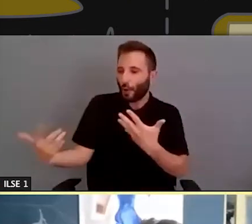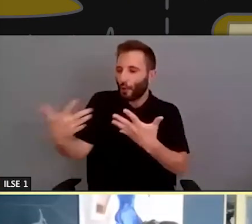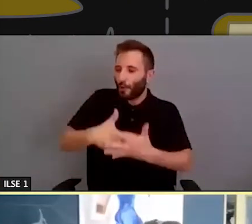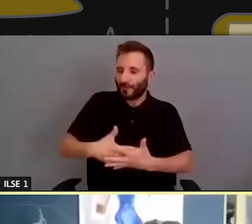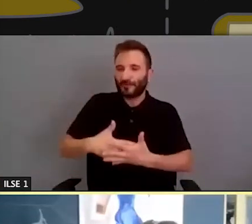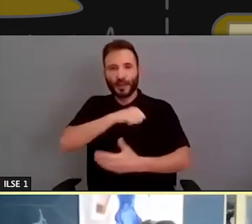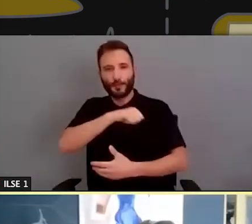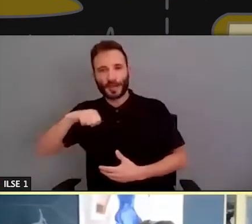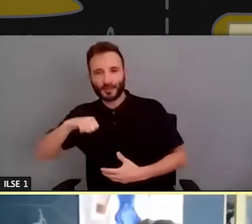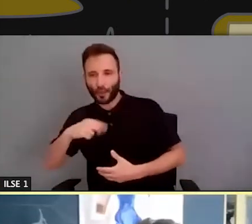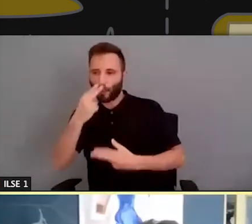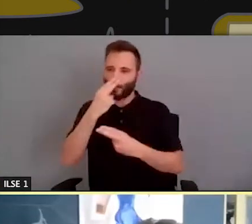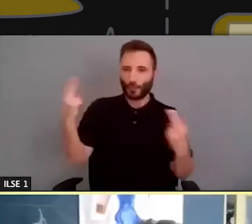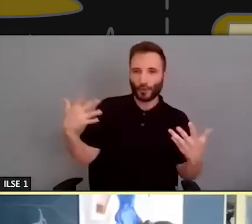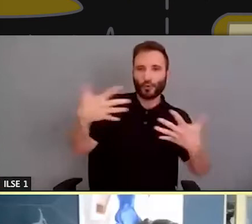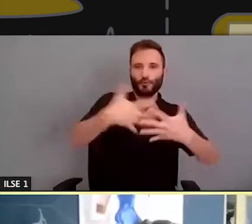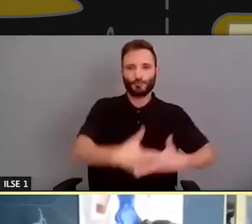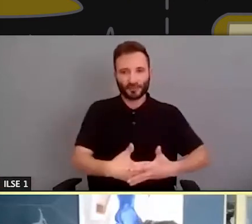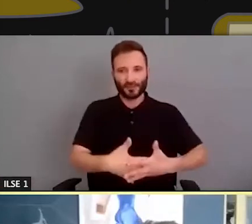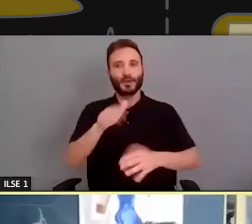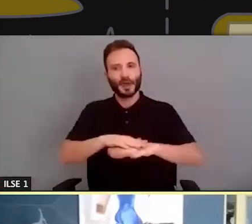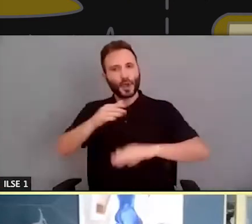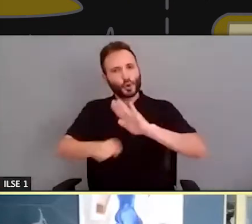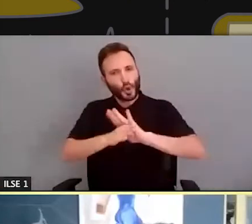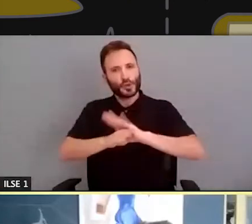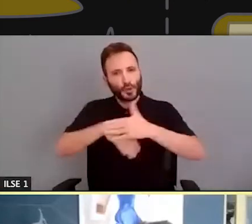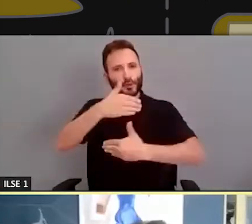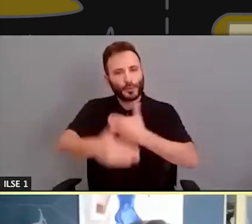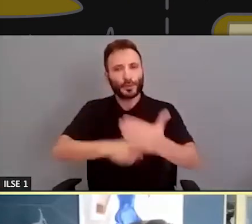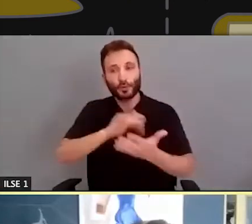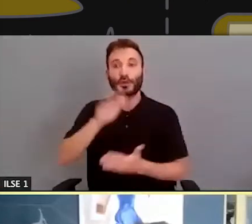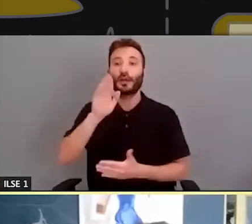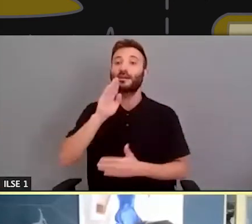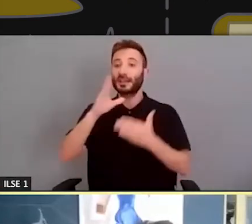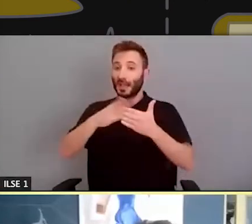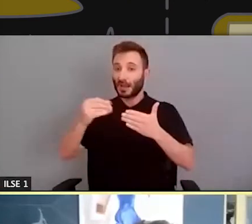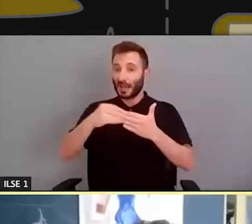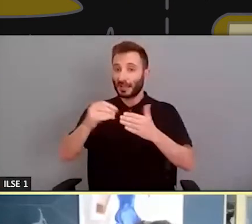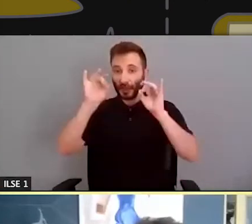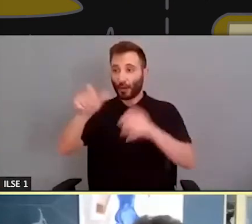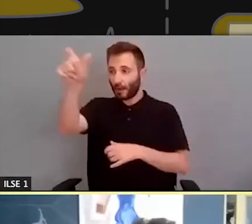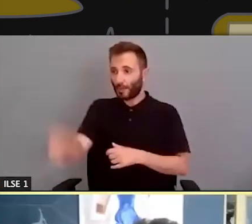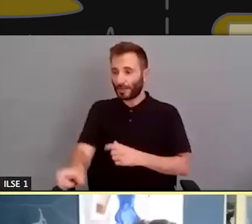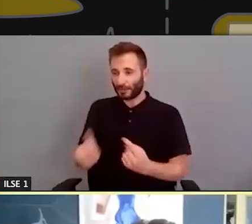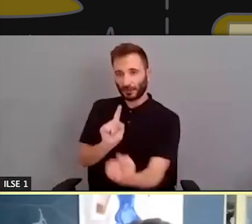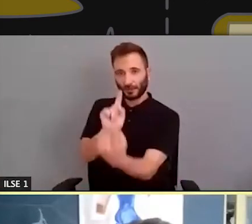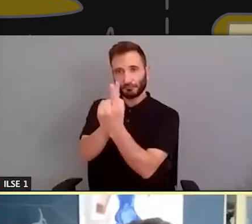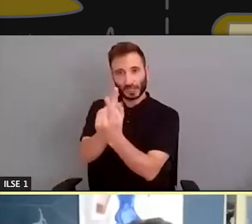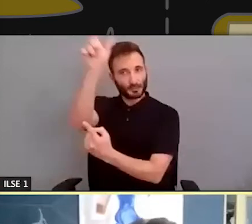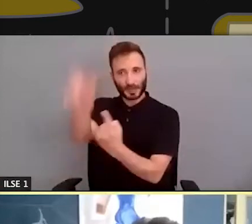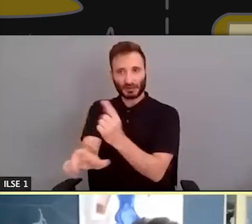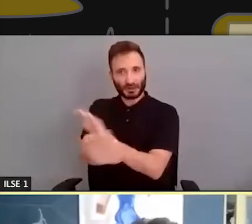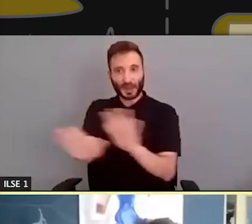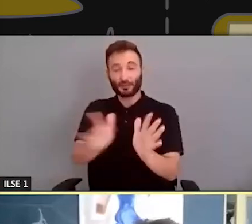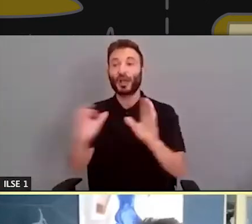una labor continua, entender un cliente, como hemos dicho antes, como una persona, un individuo, y no parte de un